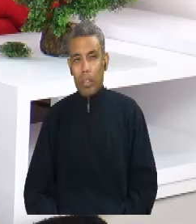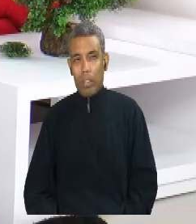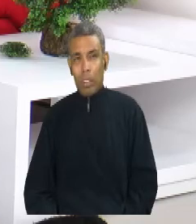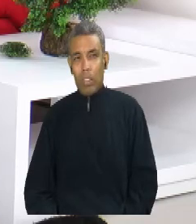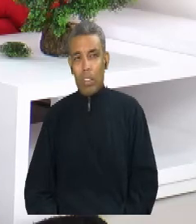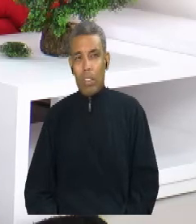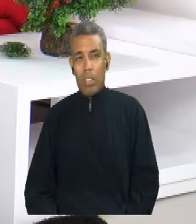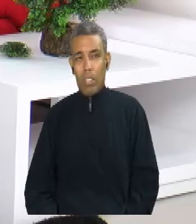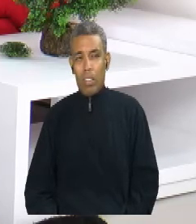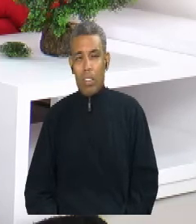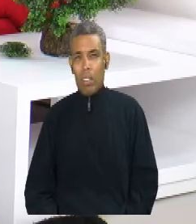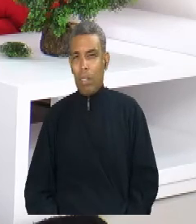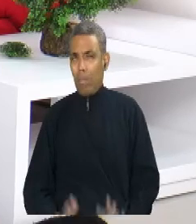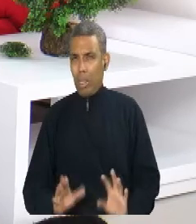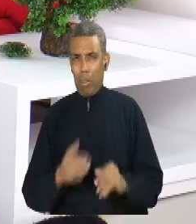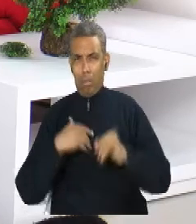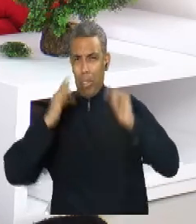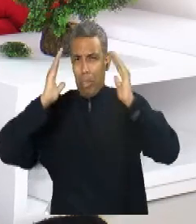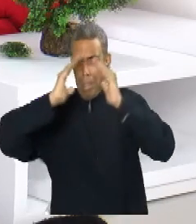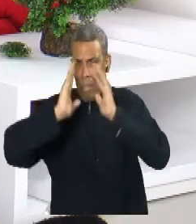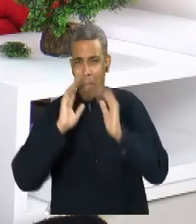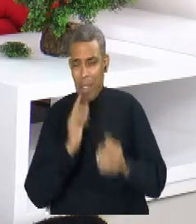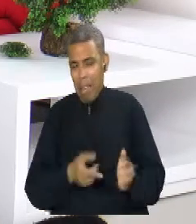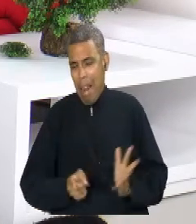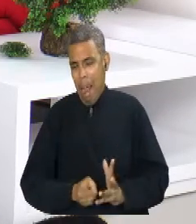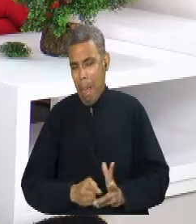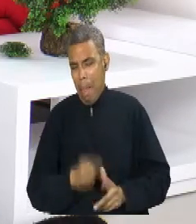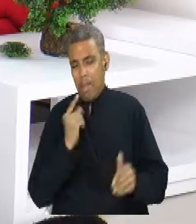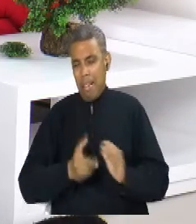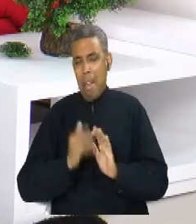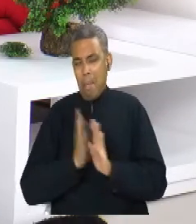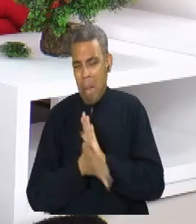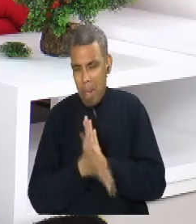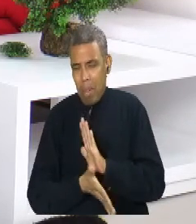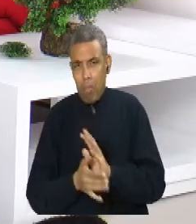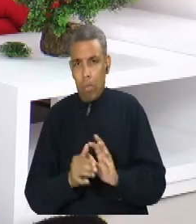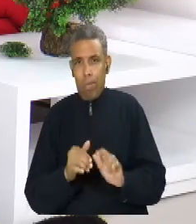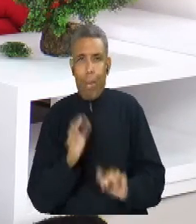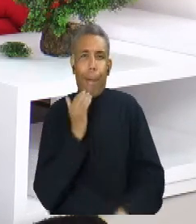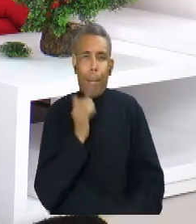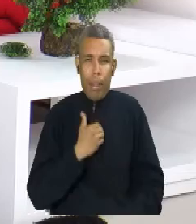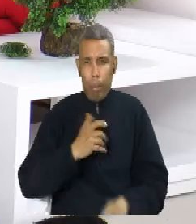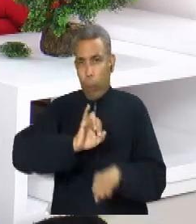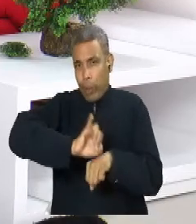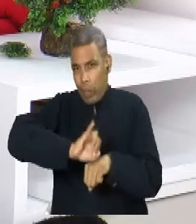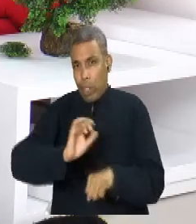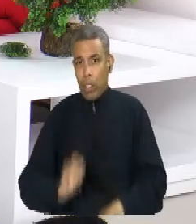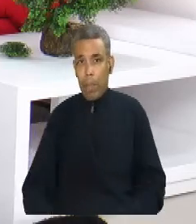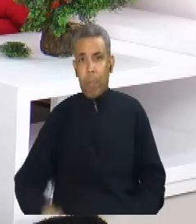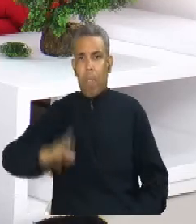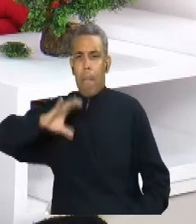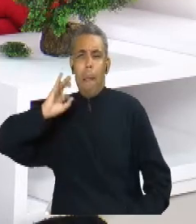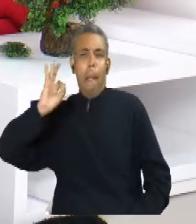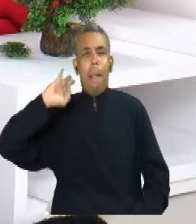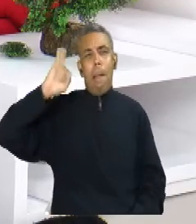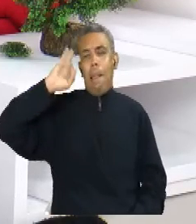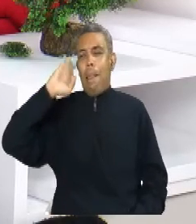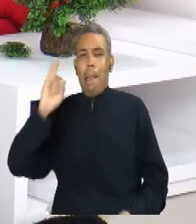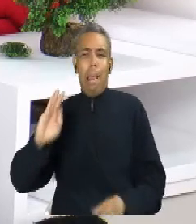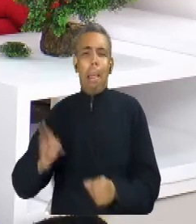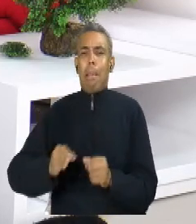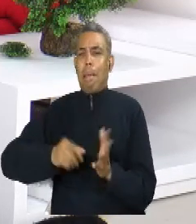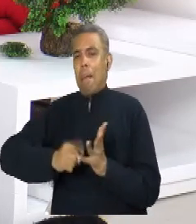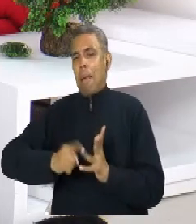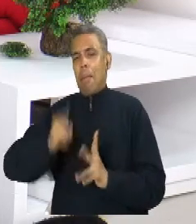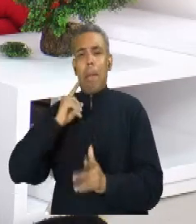pero no en la casa y menos para un niño de tres años que no tenemos entender nada de eso hay que persuadir lo